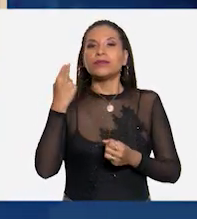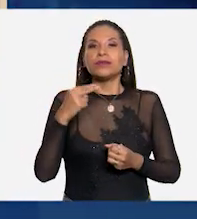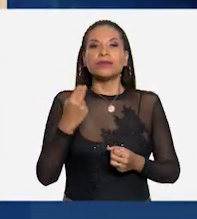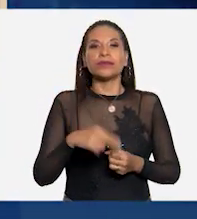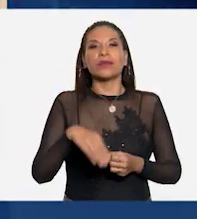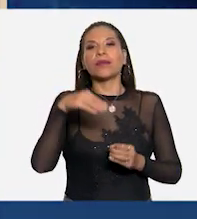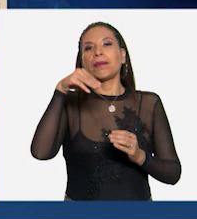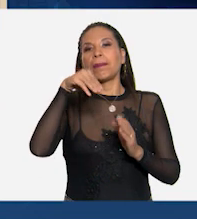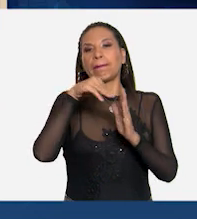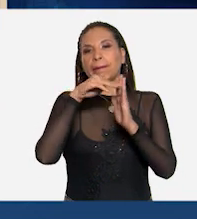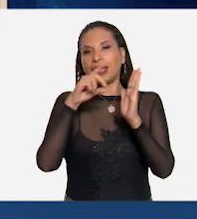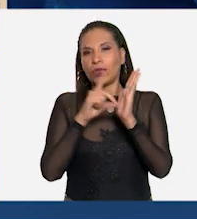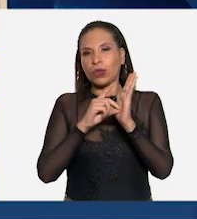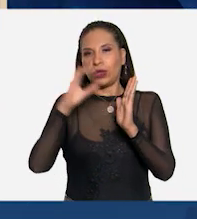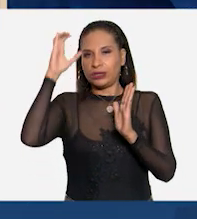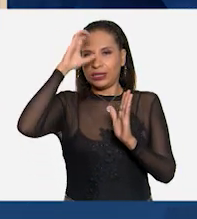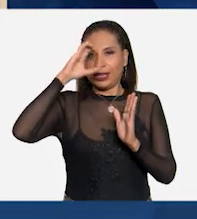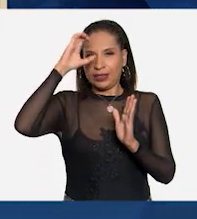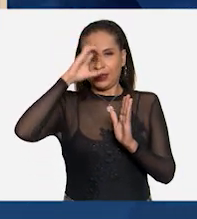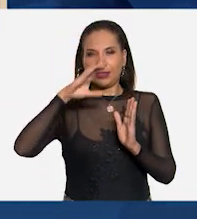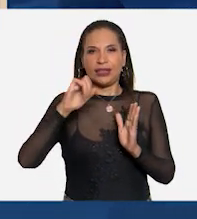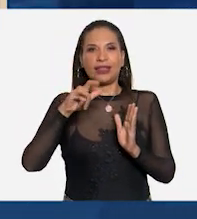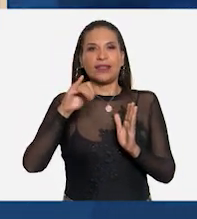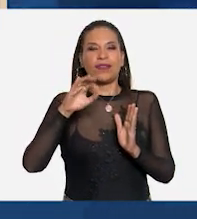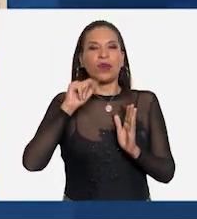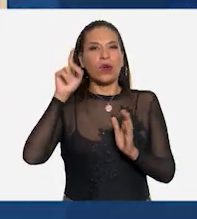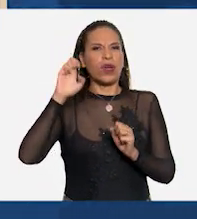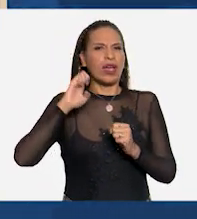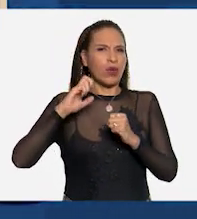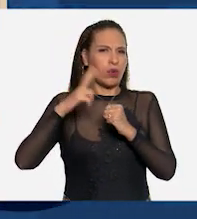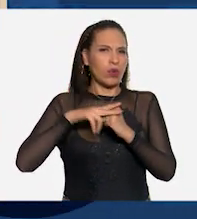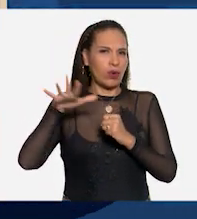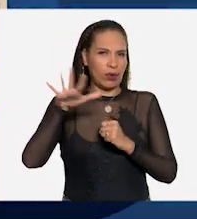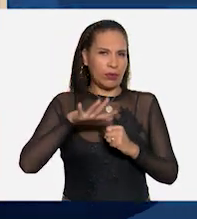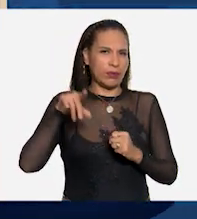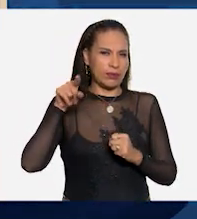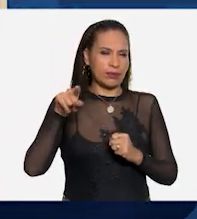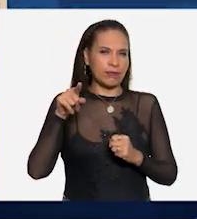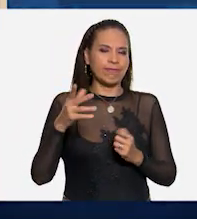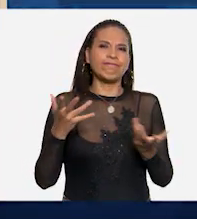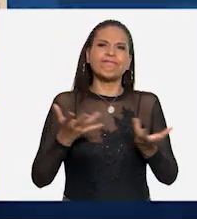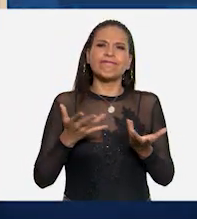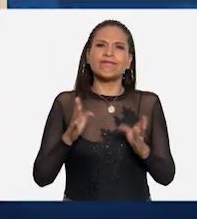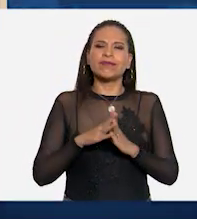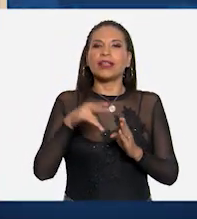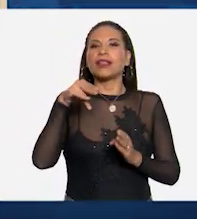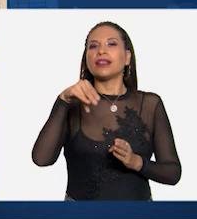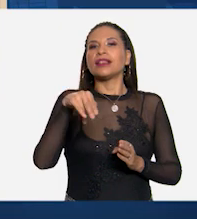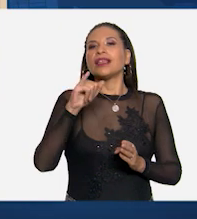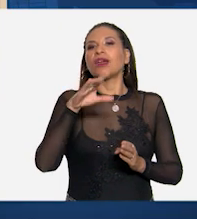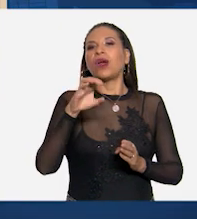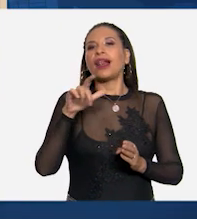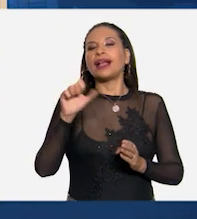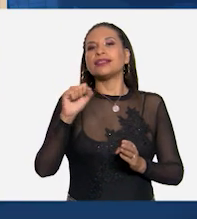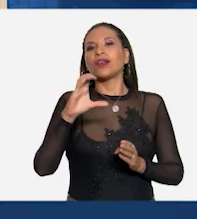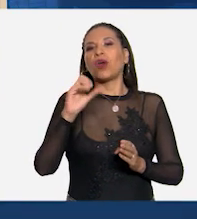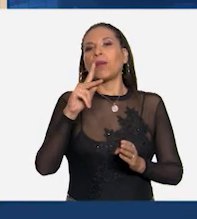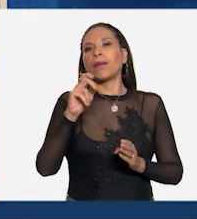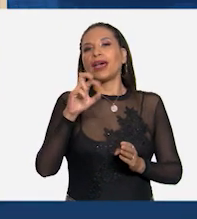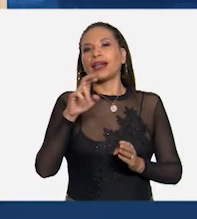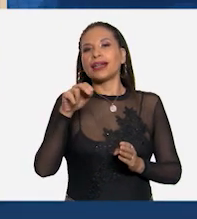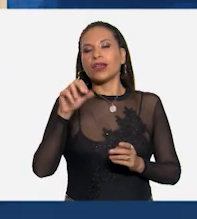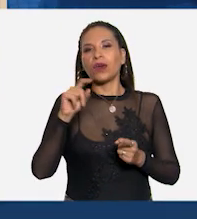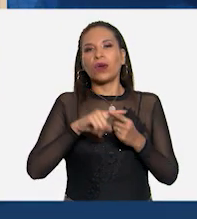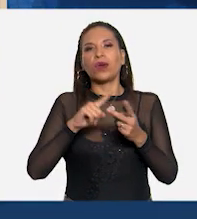el método científico y va a llevar a los europeos como Nicolás Copérnico, Galileo